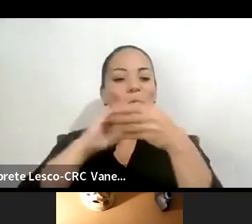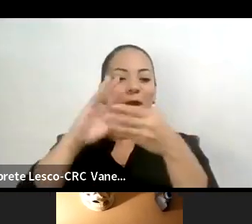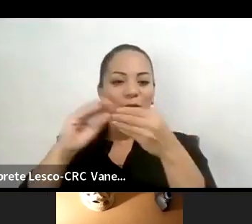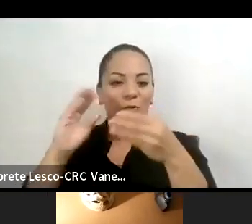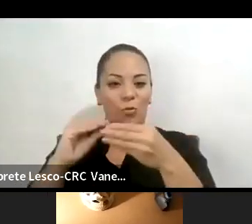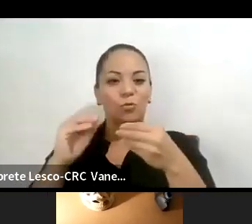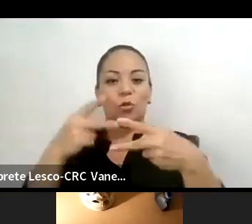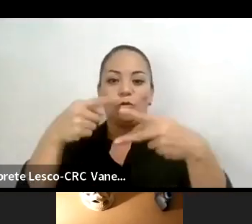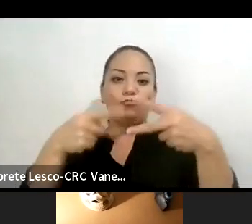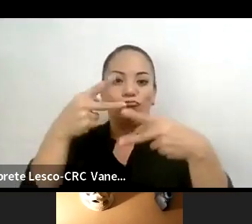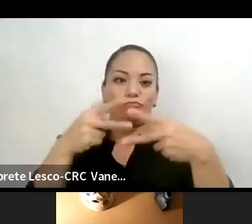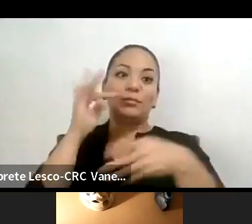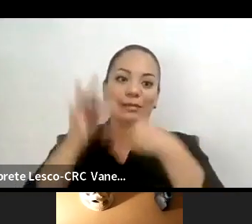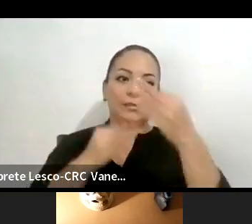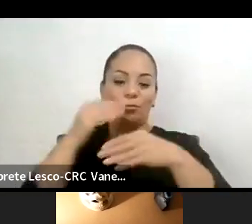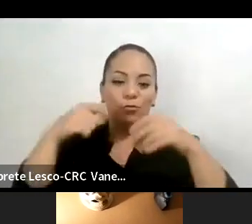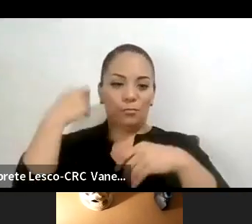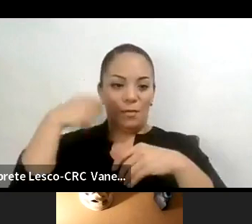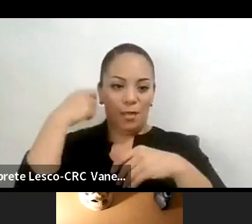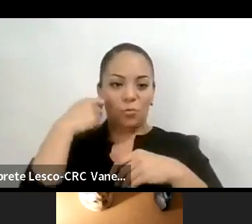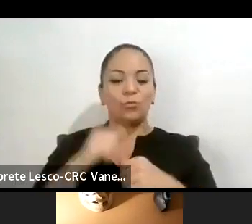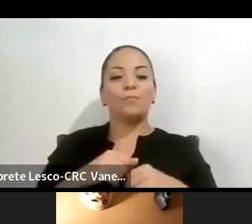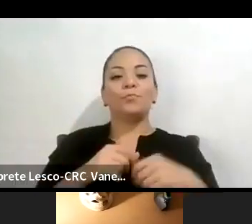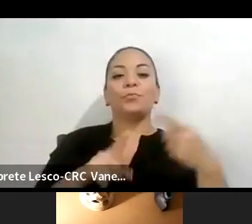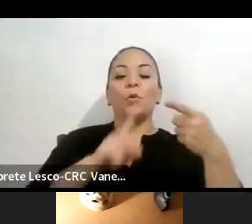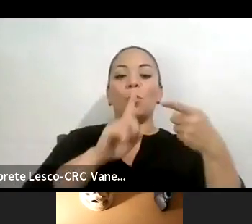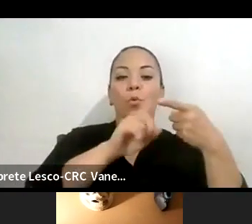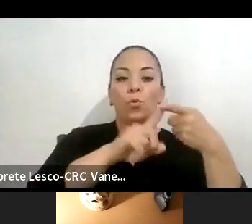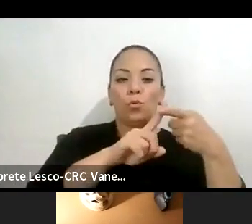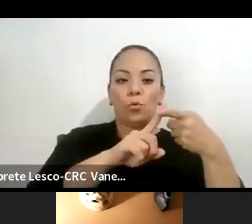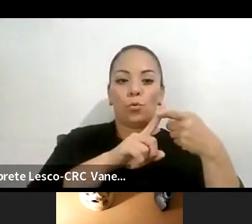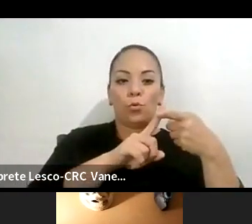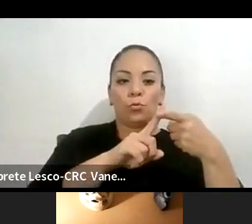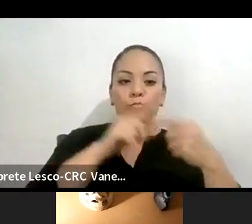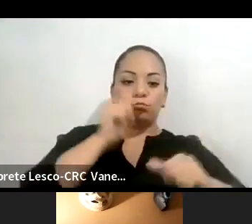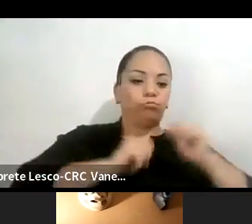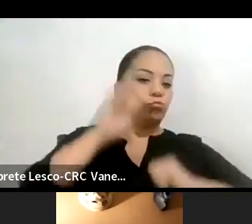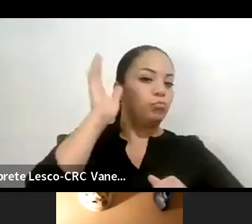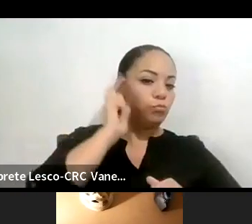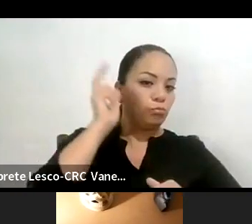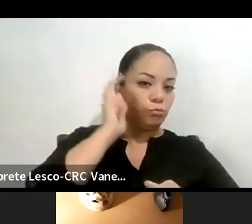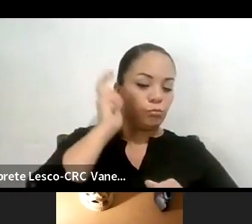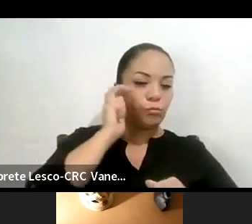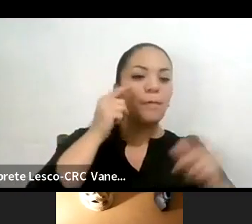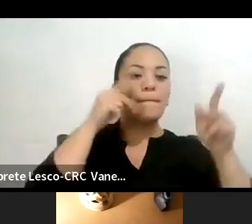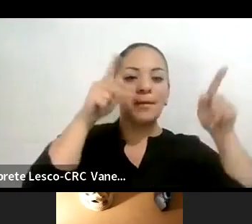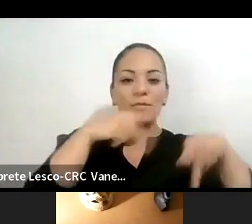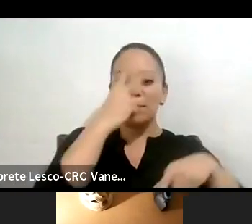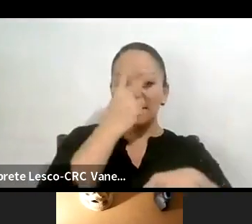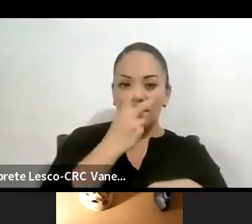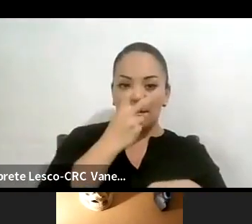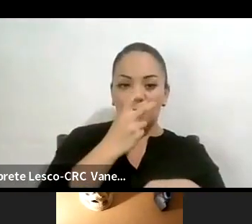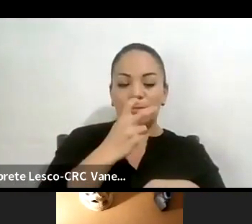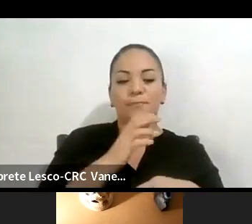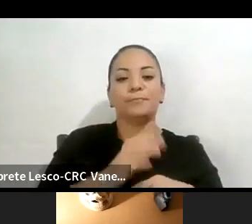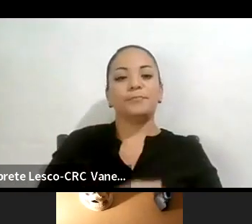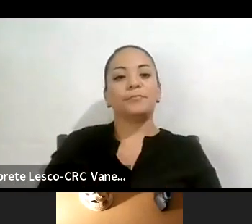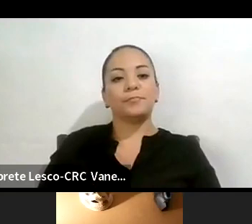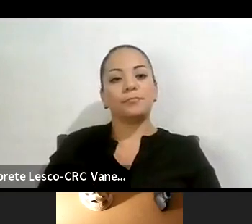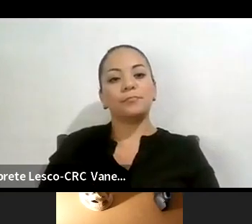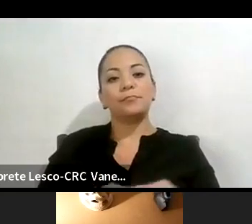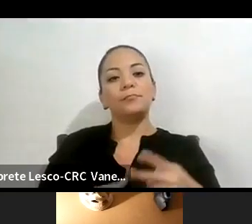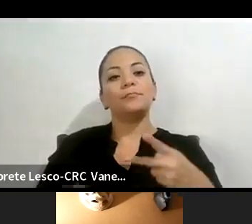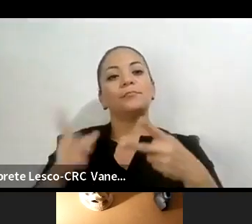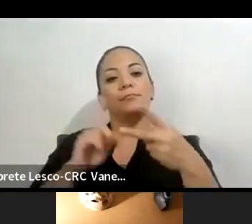dos versiones. Una versión en radioteatro para personas no videntes y